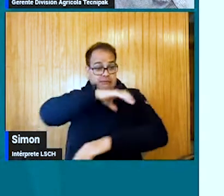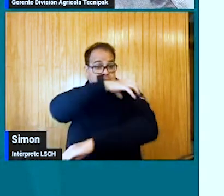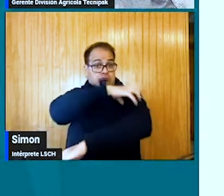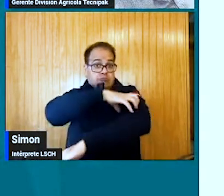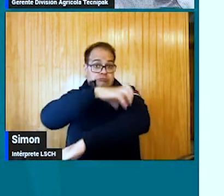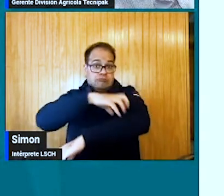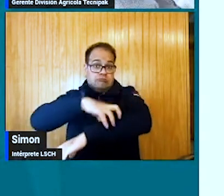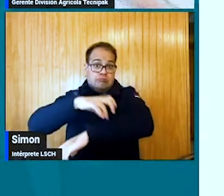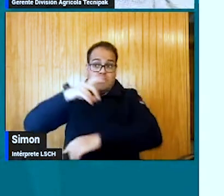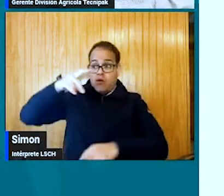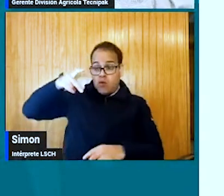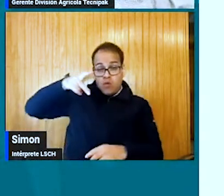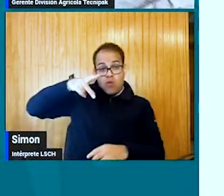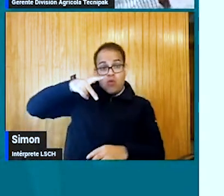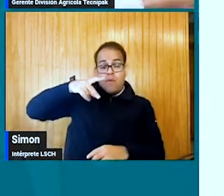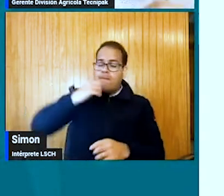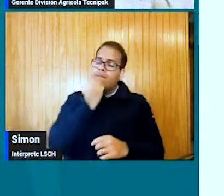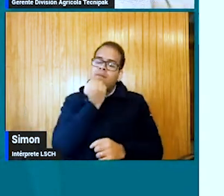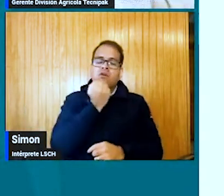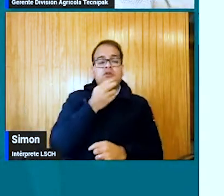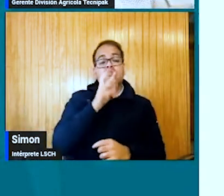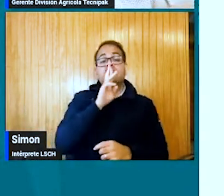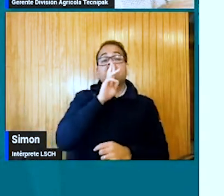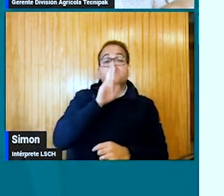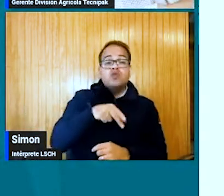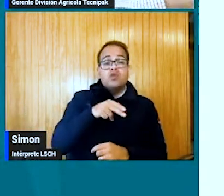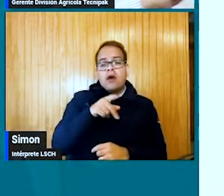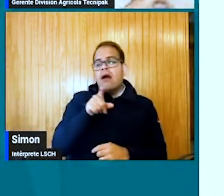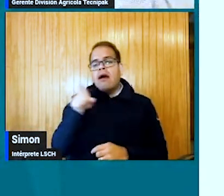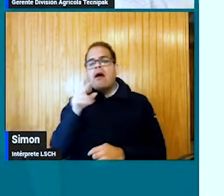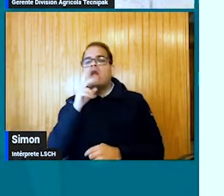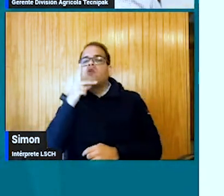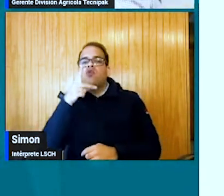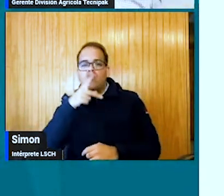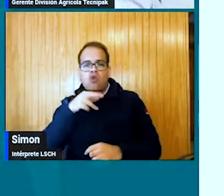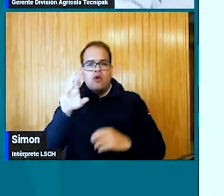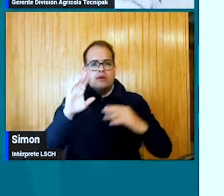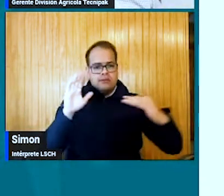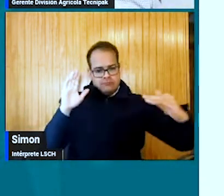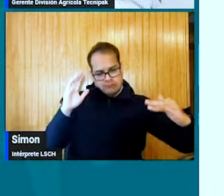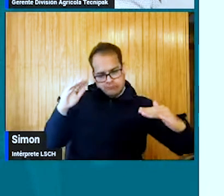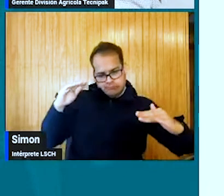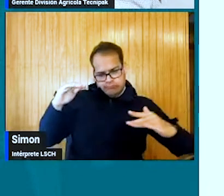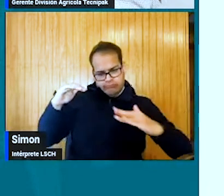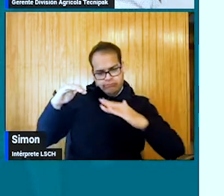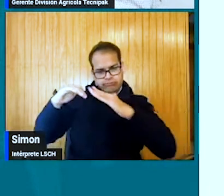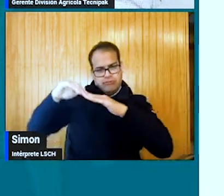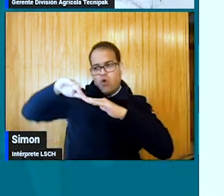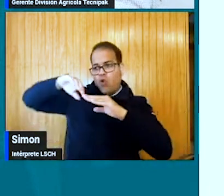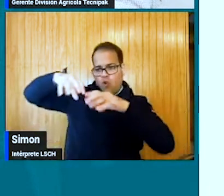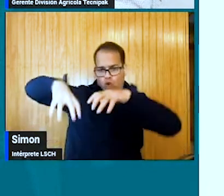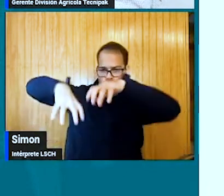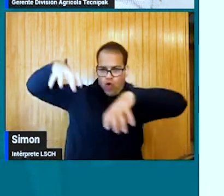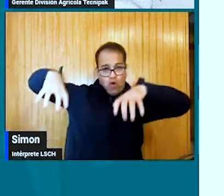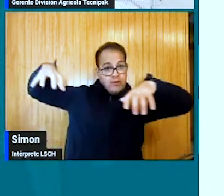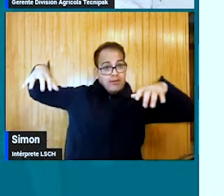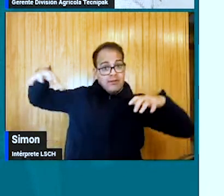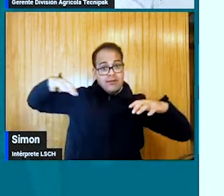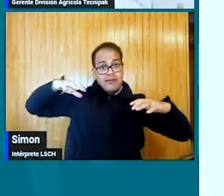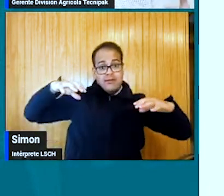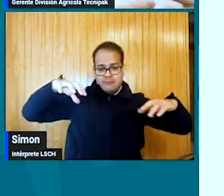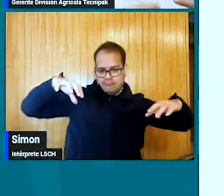corren de sur a norte, un poquito hacia la cordillera. Por lo tanto, si yo sé por dónde entra la